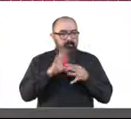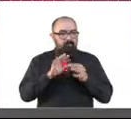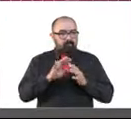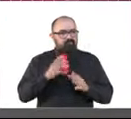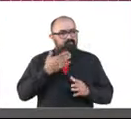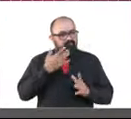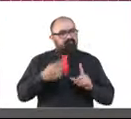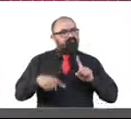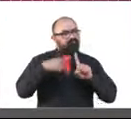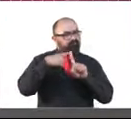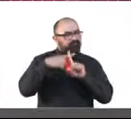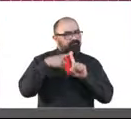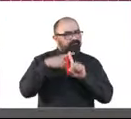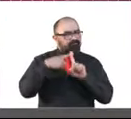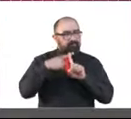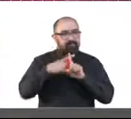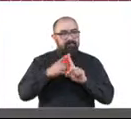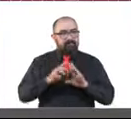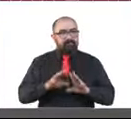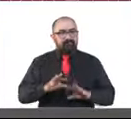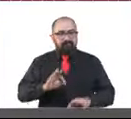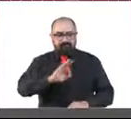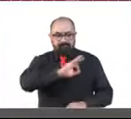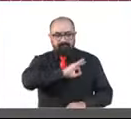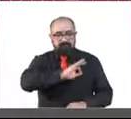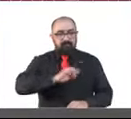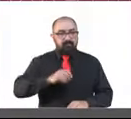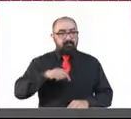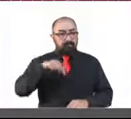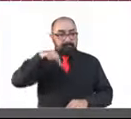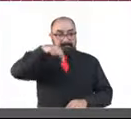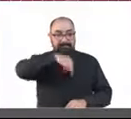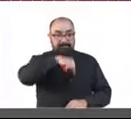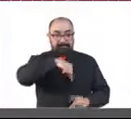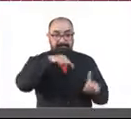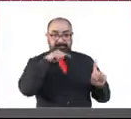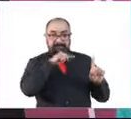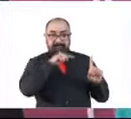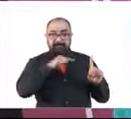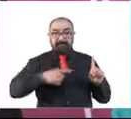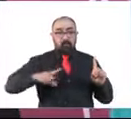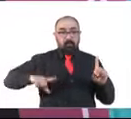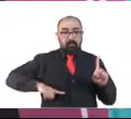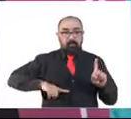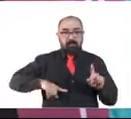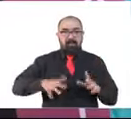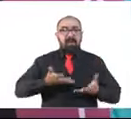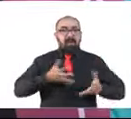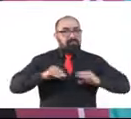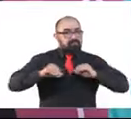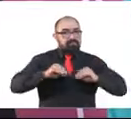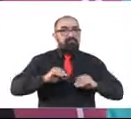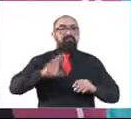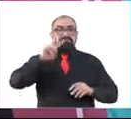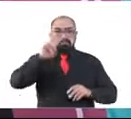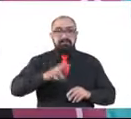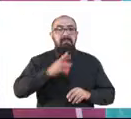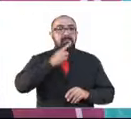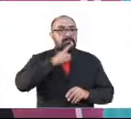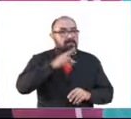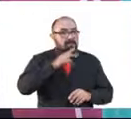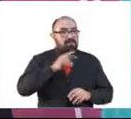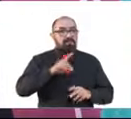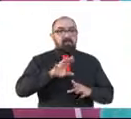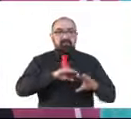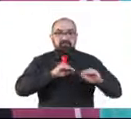optimismo y de esperanza. Este gobierno ha hecho mucho, ha hecho muchísimo y lo que viene va a ser